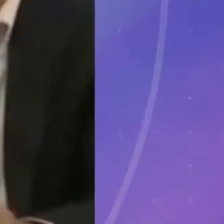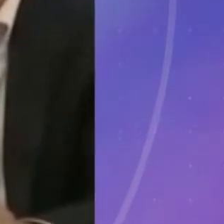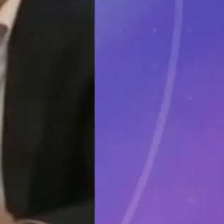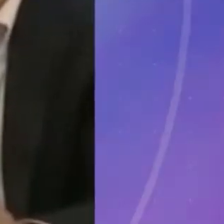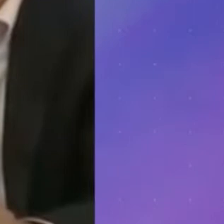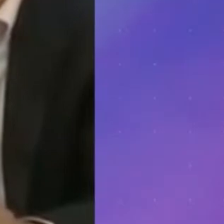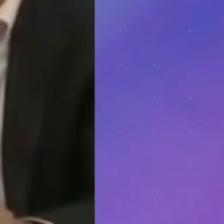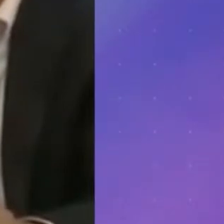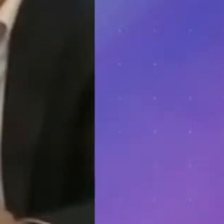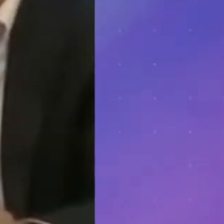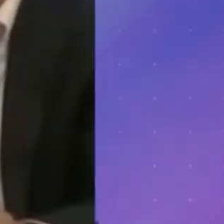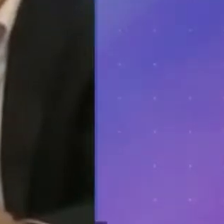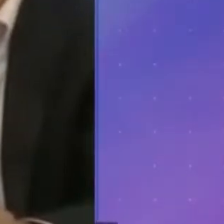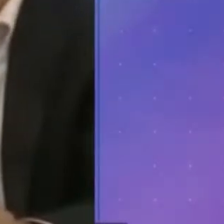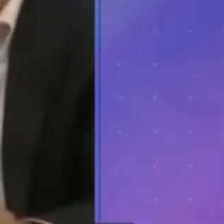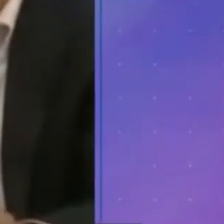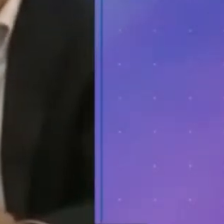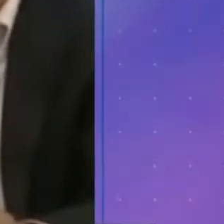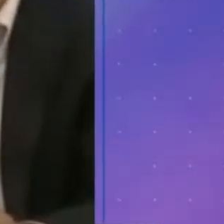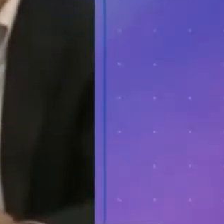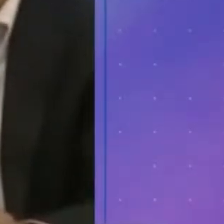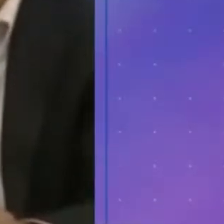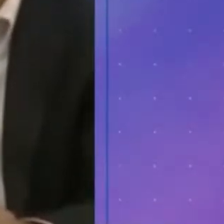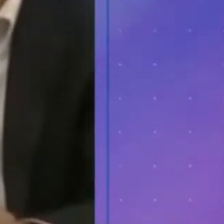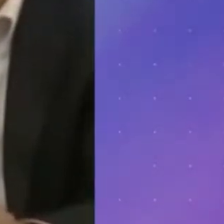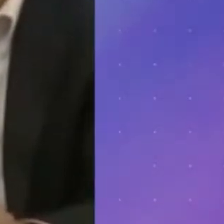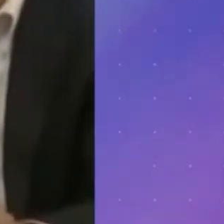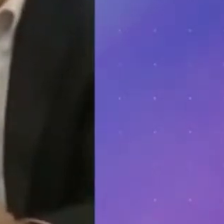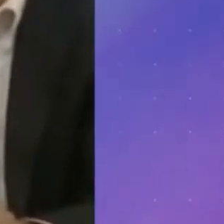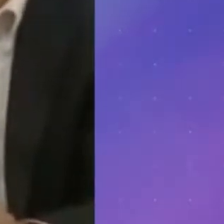metas de inflación que tuvo la Argentina